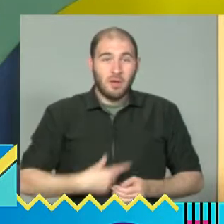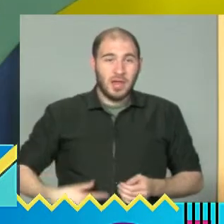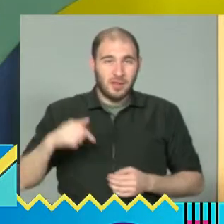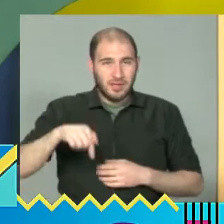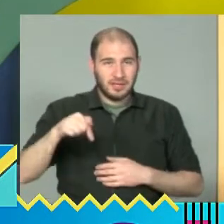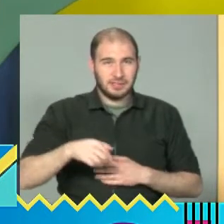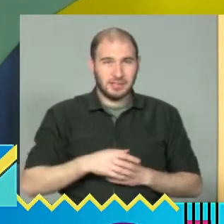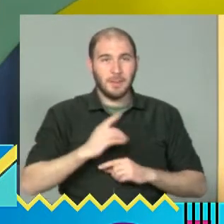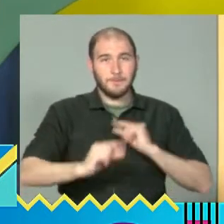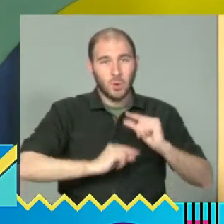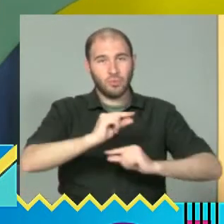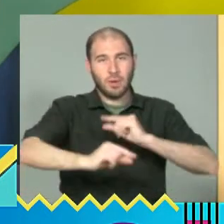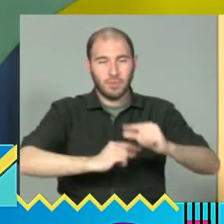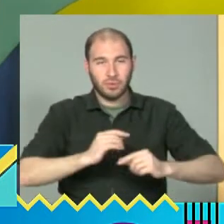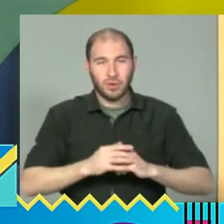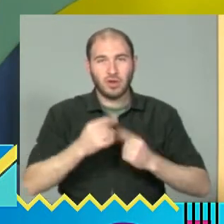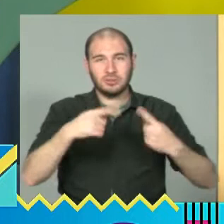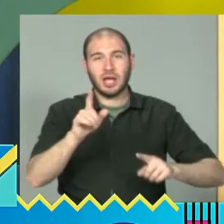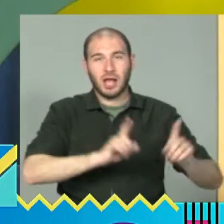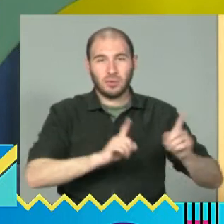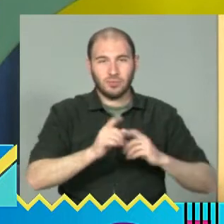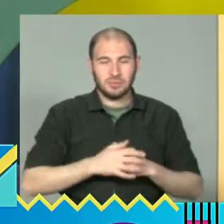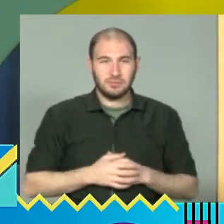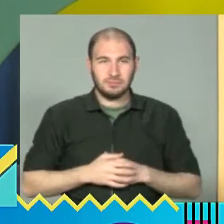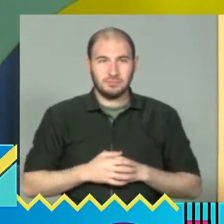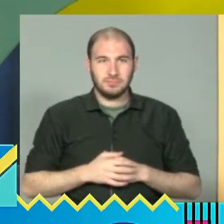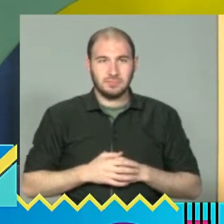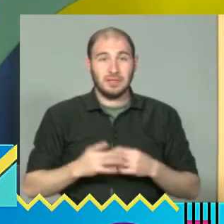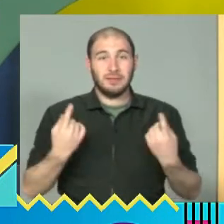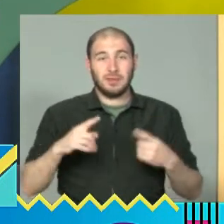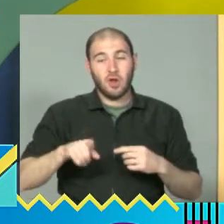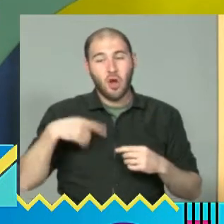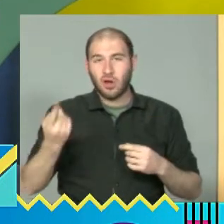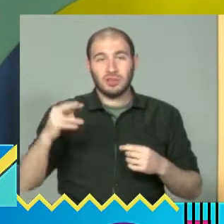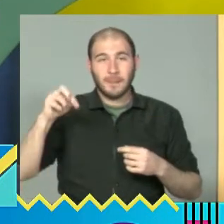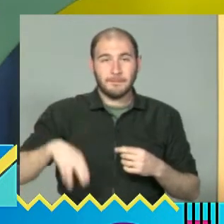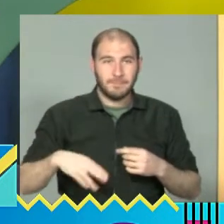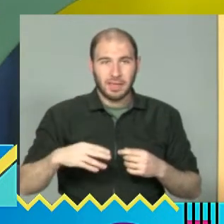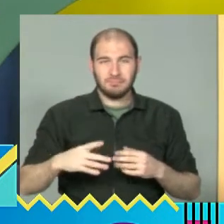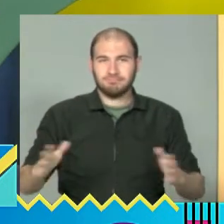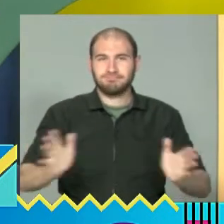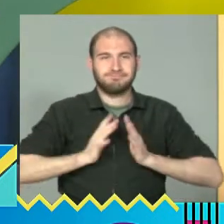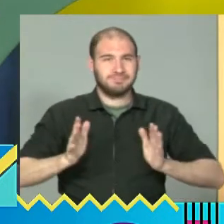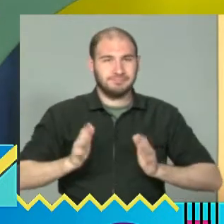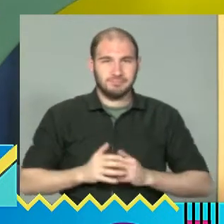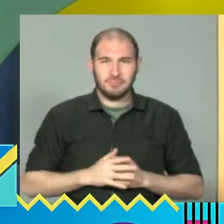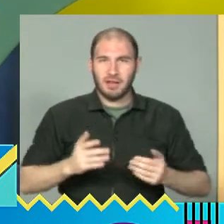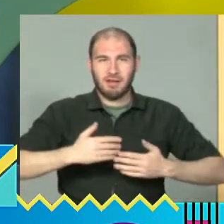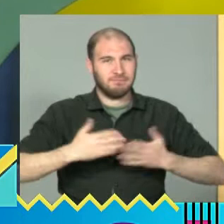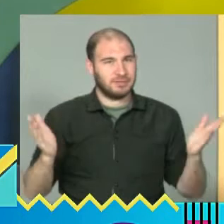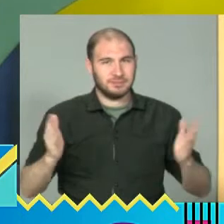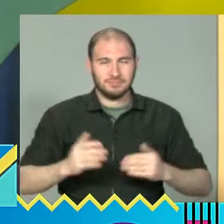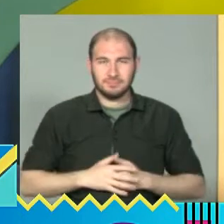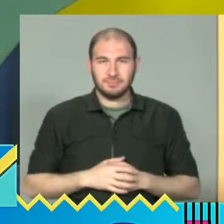gobierno fue gradualista en algunas cosas, pero en otras hizo una política de shock abiertamente,